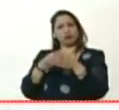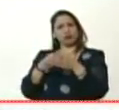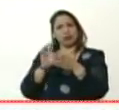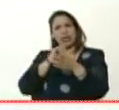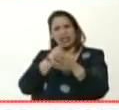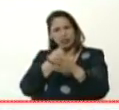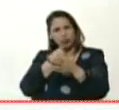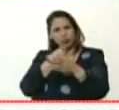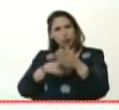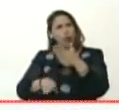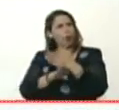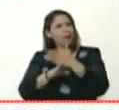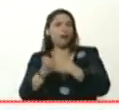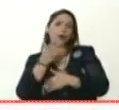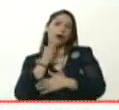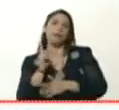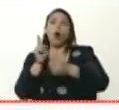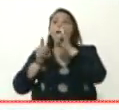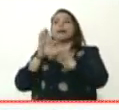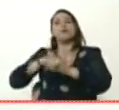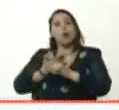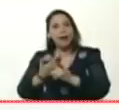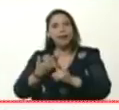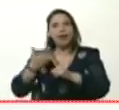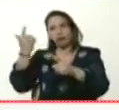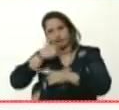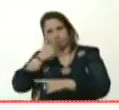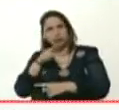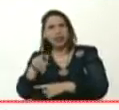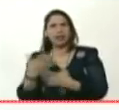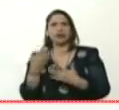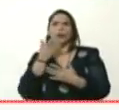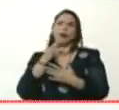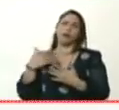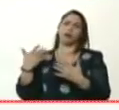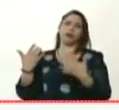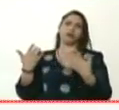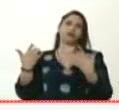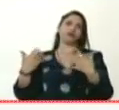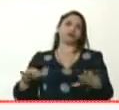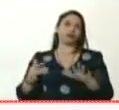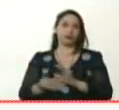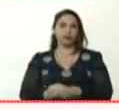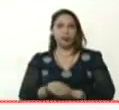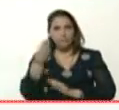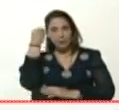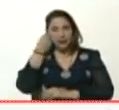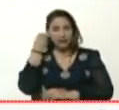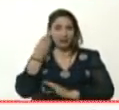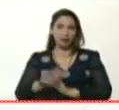Todavía que alguien pueda darle credibilidad a eso, uy, eso da mucho que pensar.